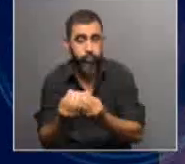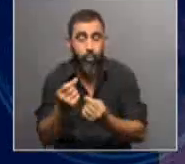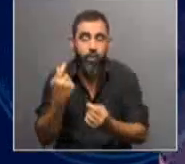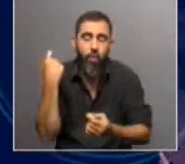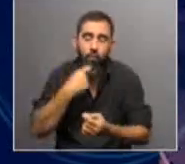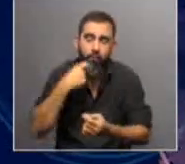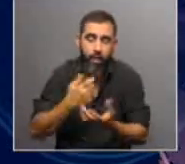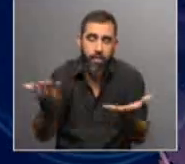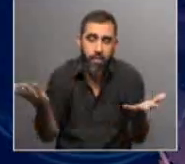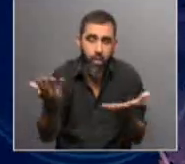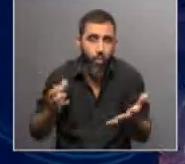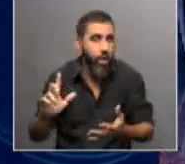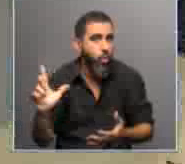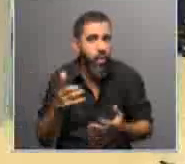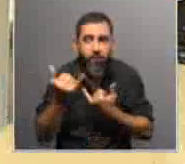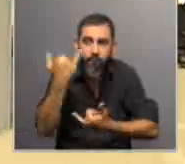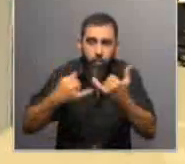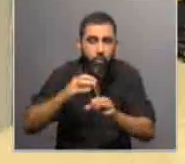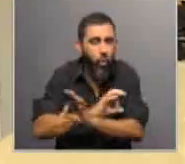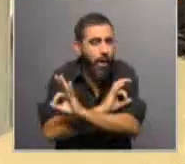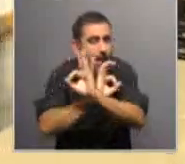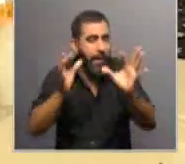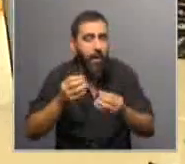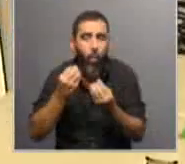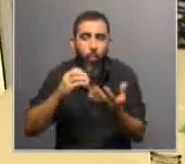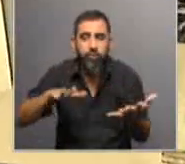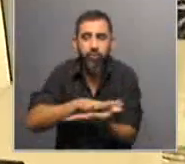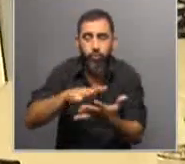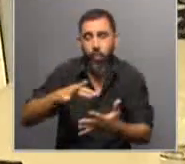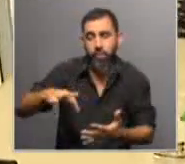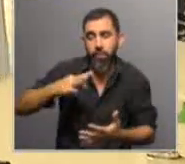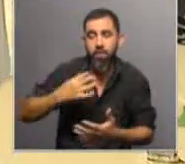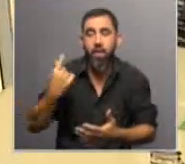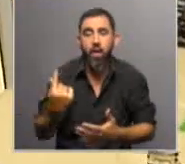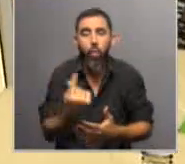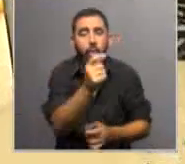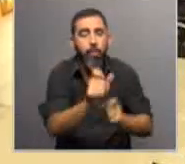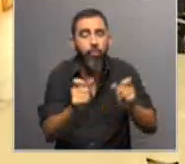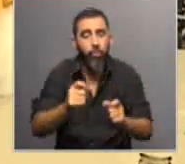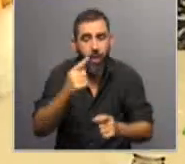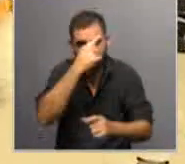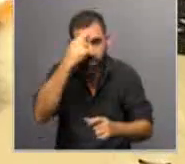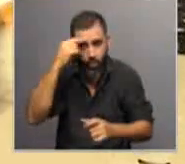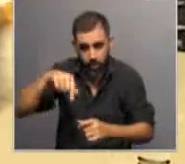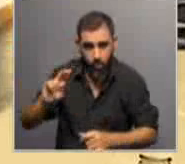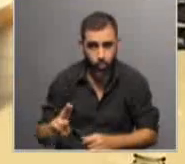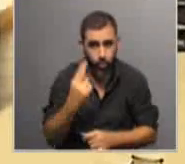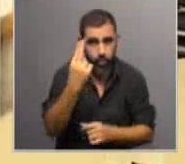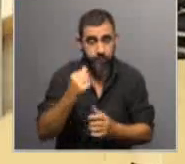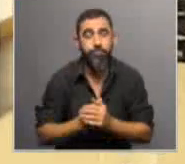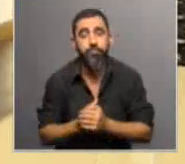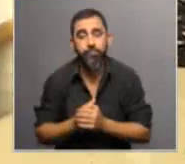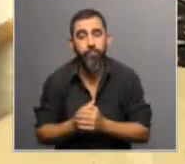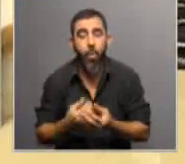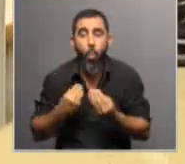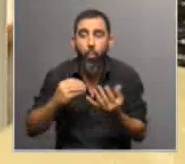que tenemos. No tenemos datos de cuáles son las situaciones de vida de las personas con síndrome Down en nuestro país, cómo